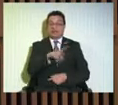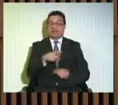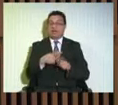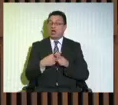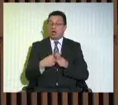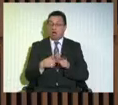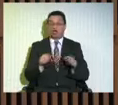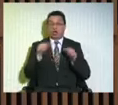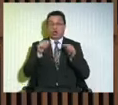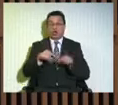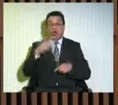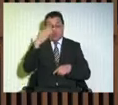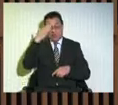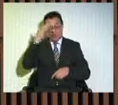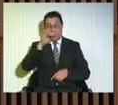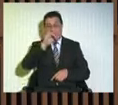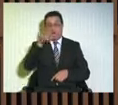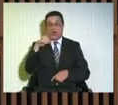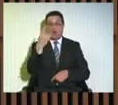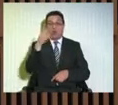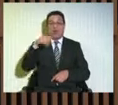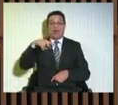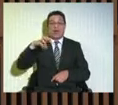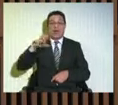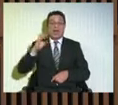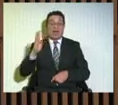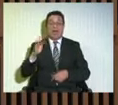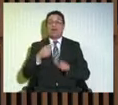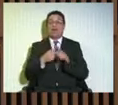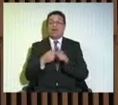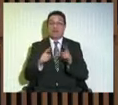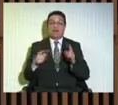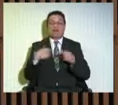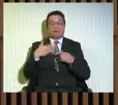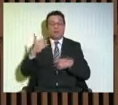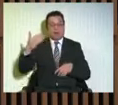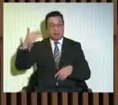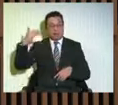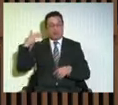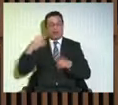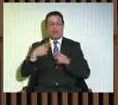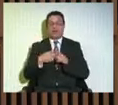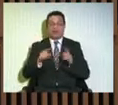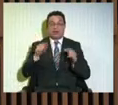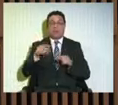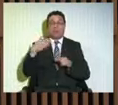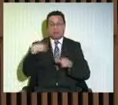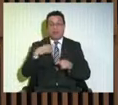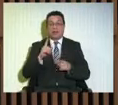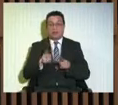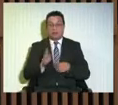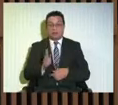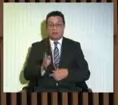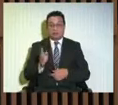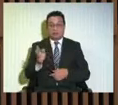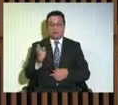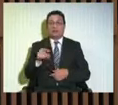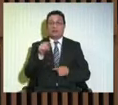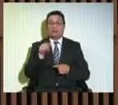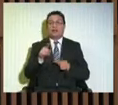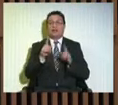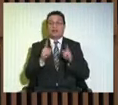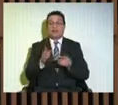día lo que JUNAEB tiene que hacer es diferente a lo que se ha hecho en el pasado. JUNAEB tiene que seguir avanzando y tiene que